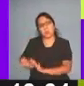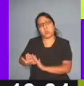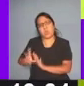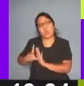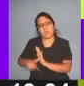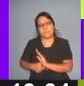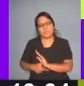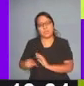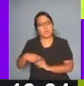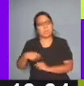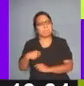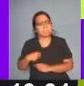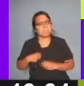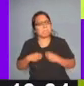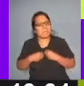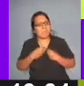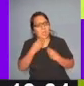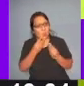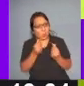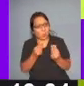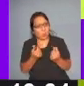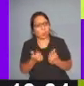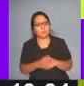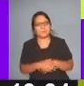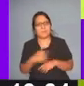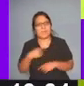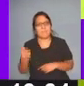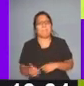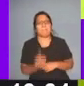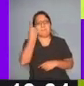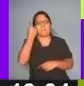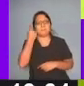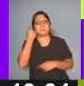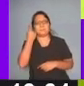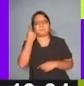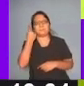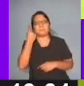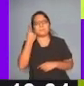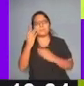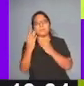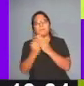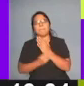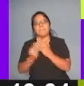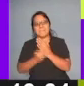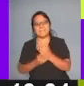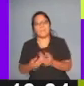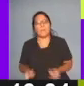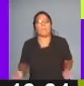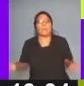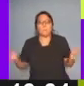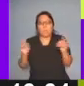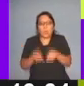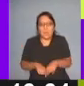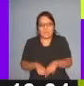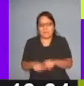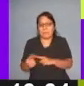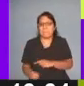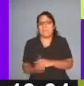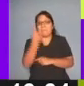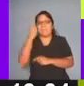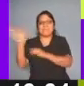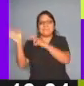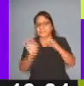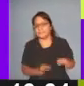me sentí muy a gusto cuando me dijeron que soy la primera autoridad de un ministerio que vuelve y se instala acá